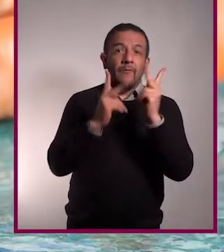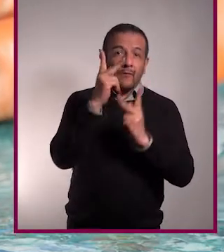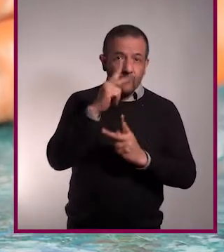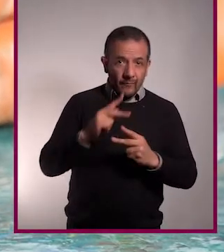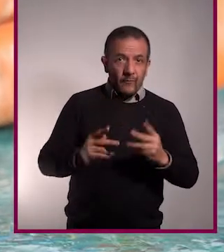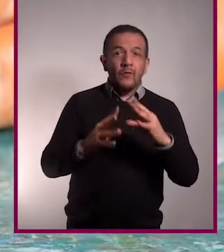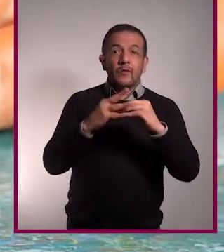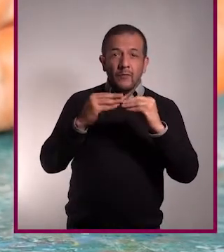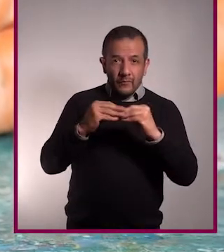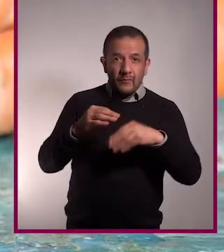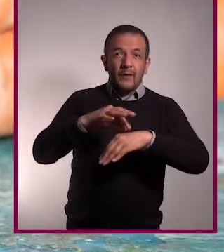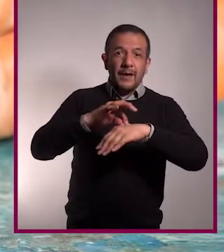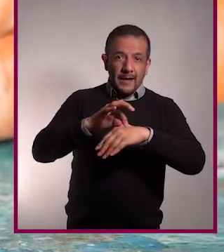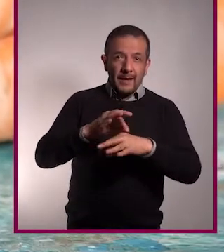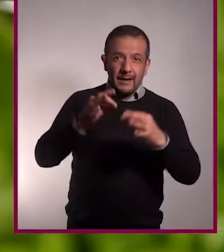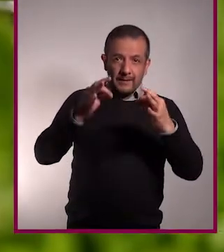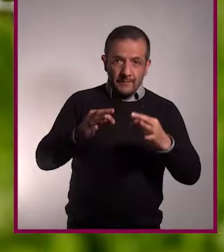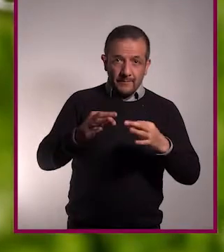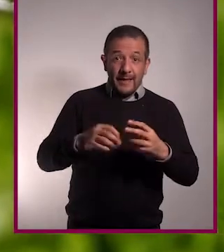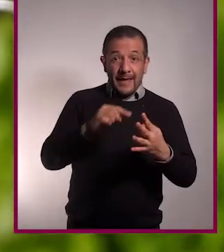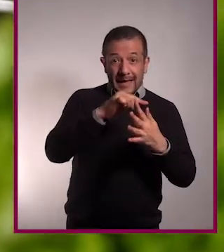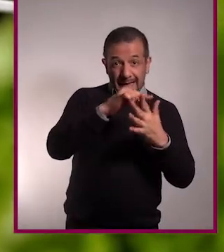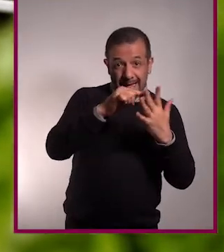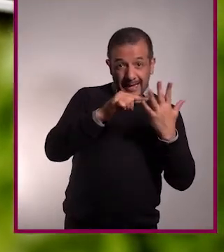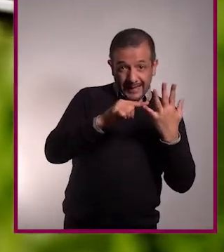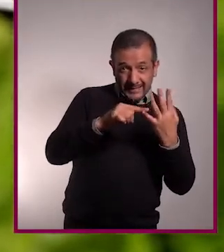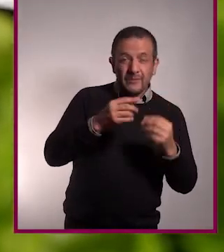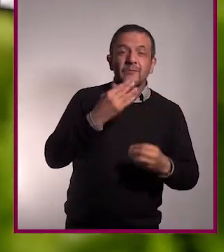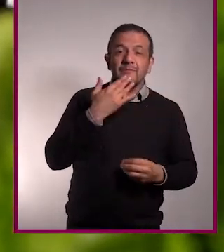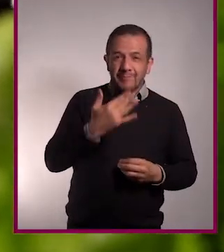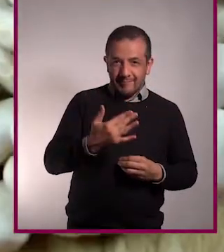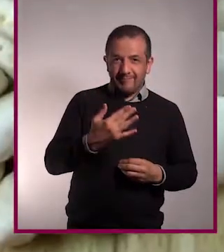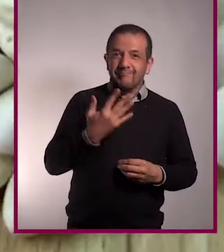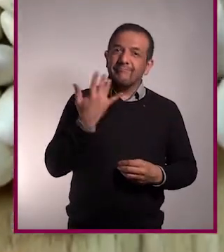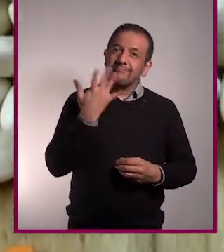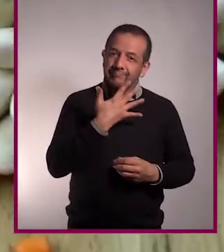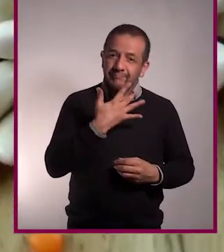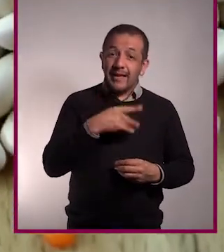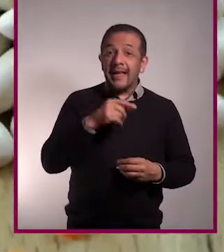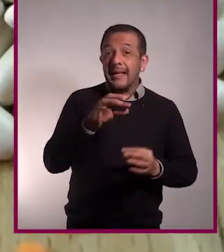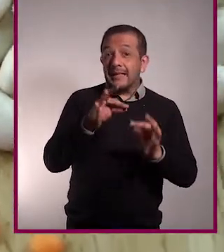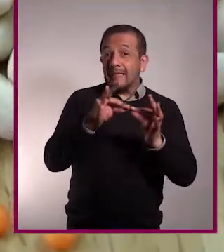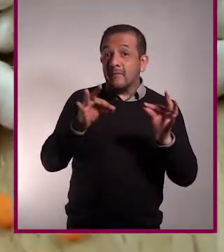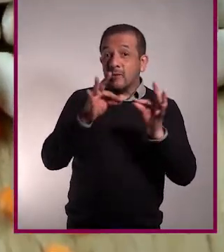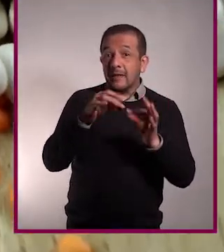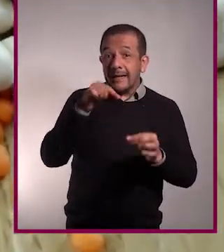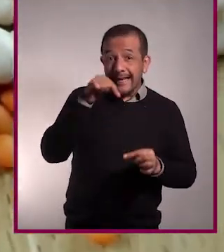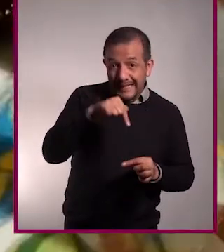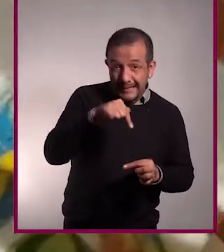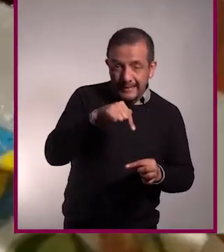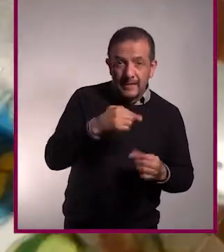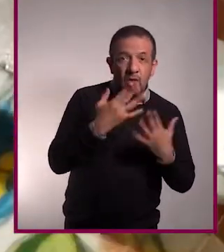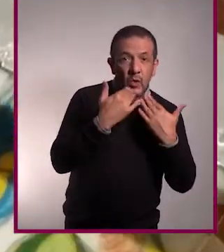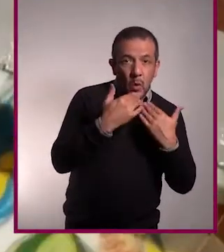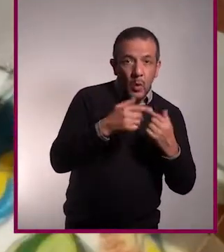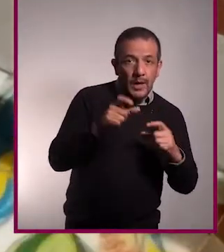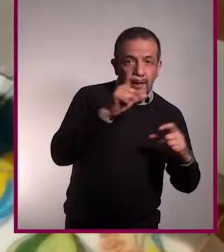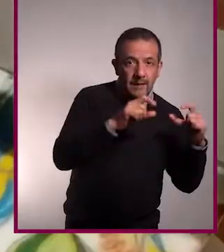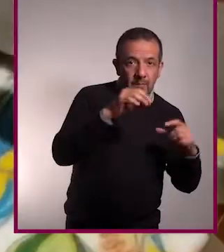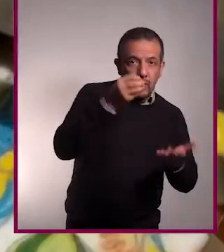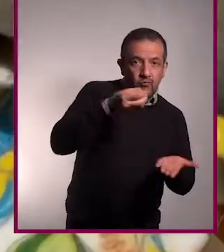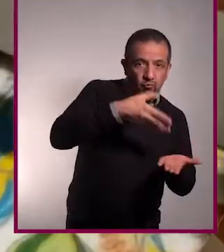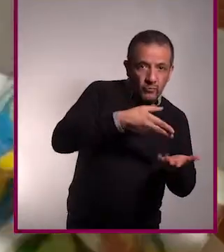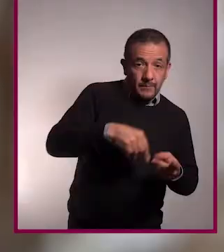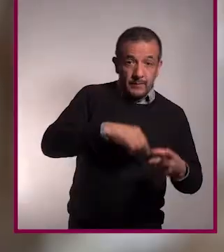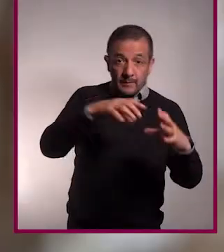naturales, como las frutas, las verduras, las leguminosas y la carne fresca. Estos son los buenos y los más saludables. El requisito es que no tengan